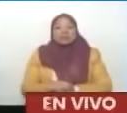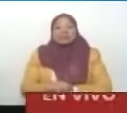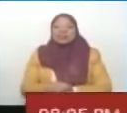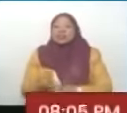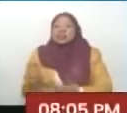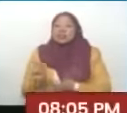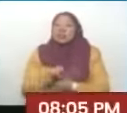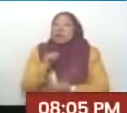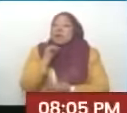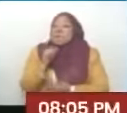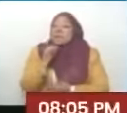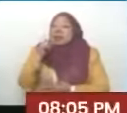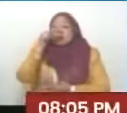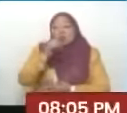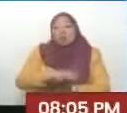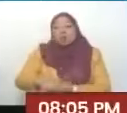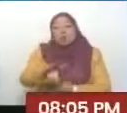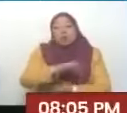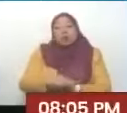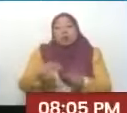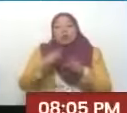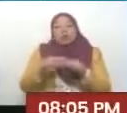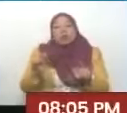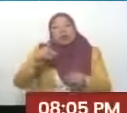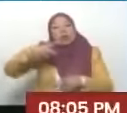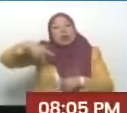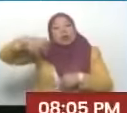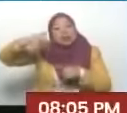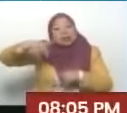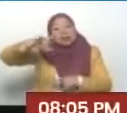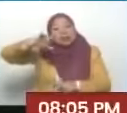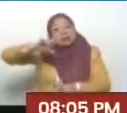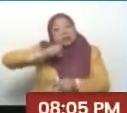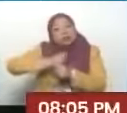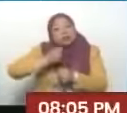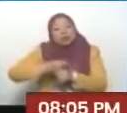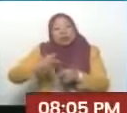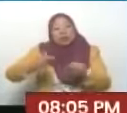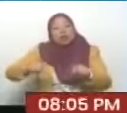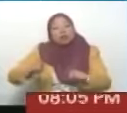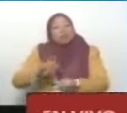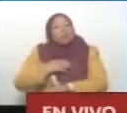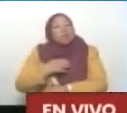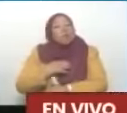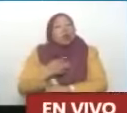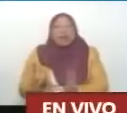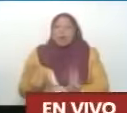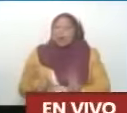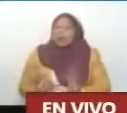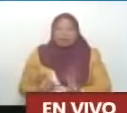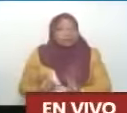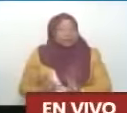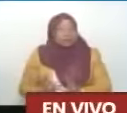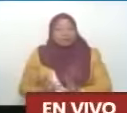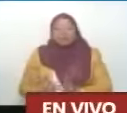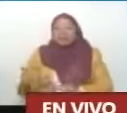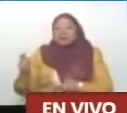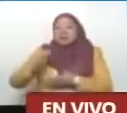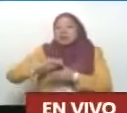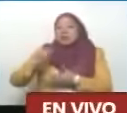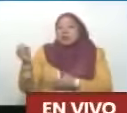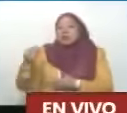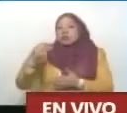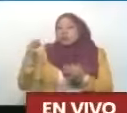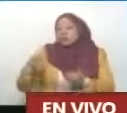Telesur la va a ver el pueblo por todas las redes sociales. No vas a poder censurar a Telesur, Telesur va a poder más que tú, Milei. Ten